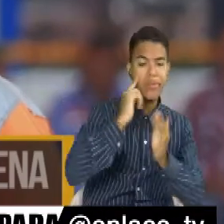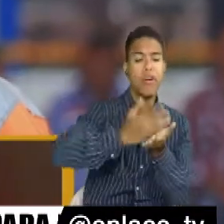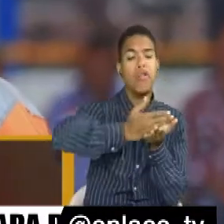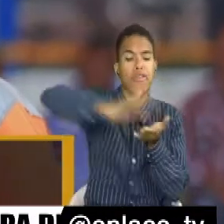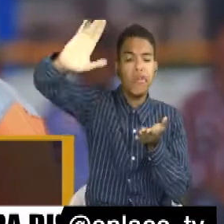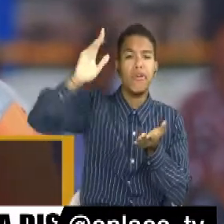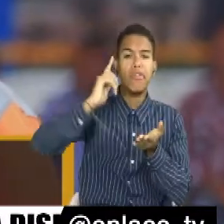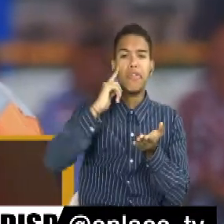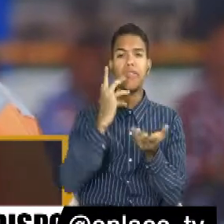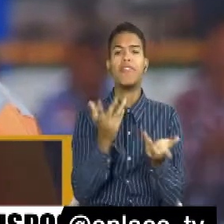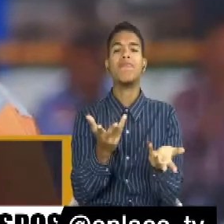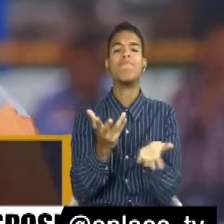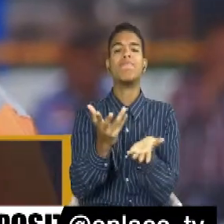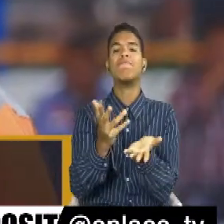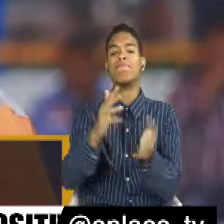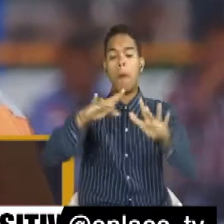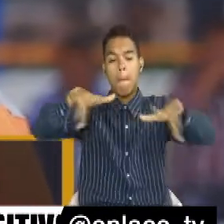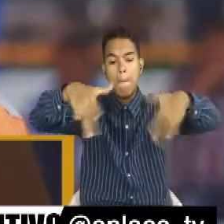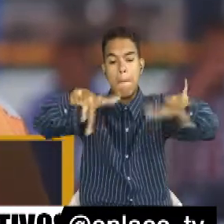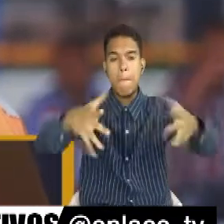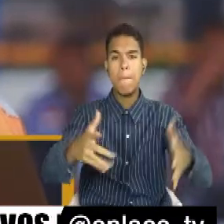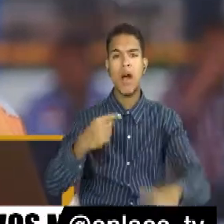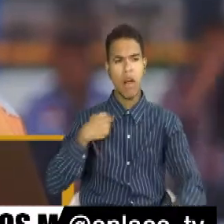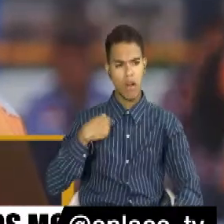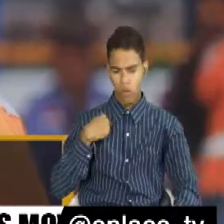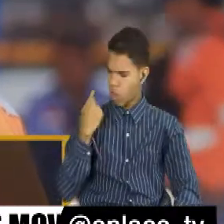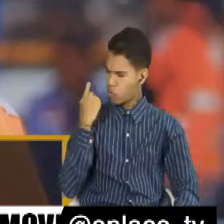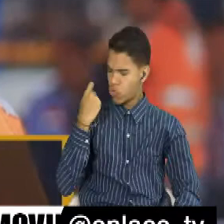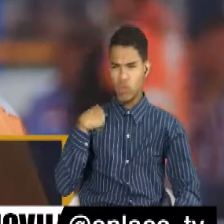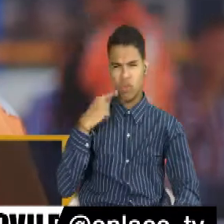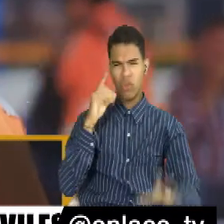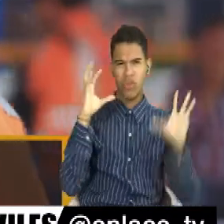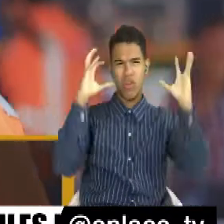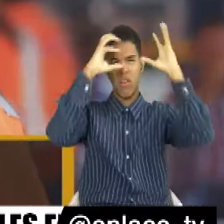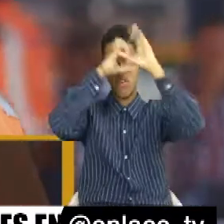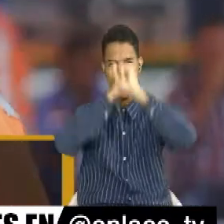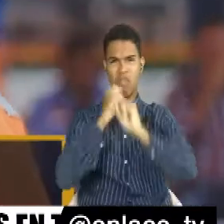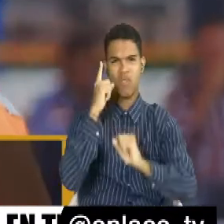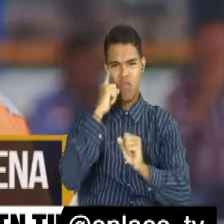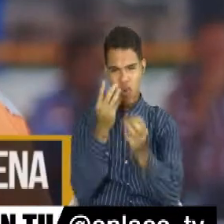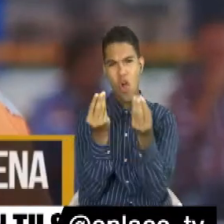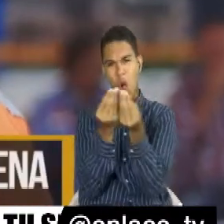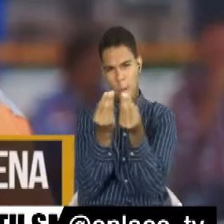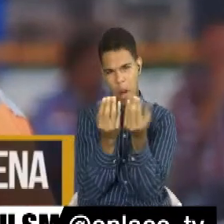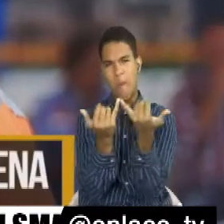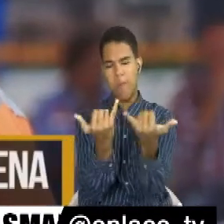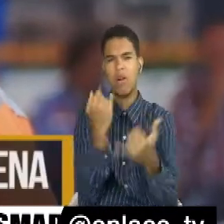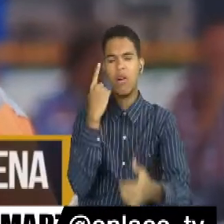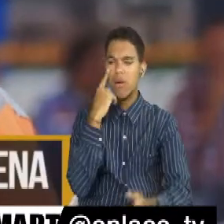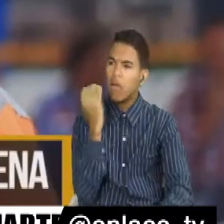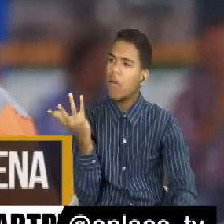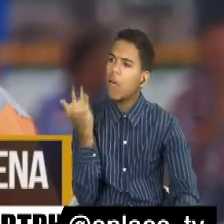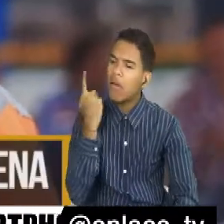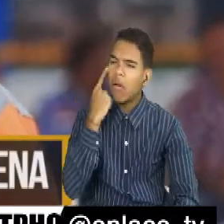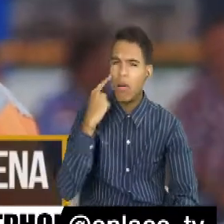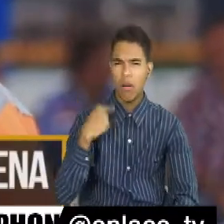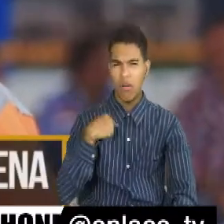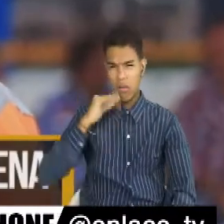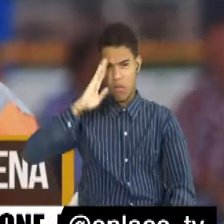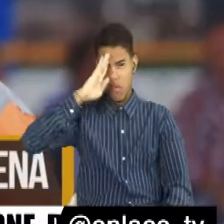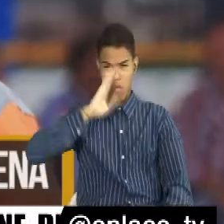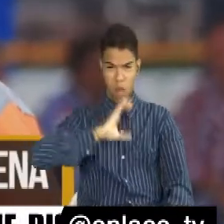de llegar, yo estaba en la noche estaban unos compañeros y hay la información de que el SMAT